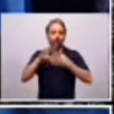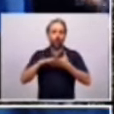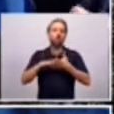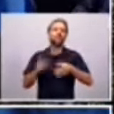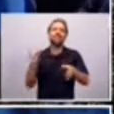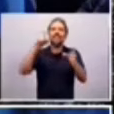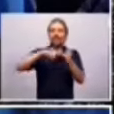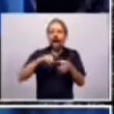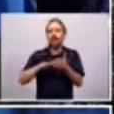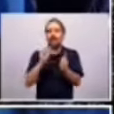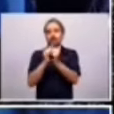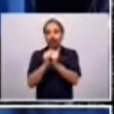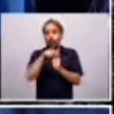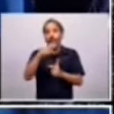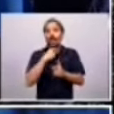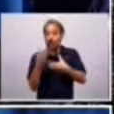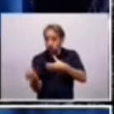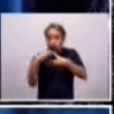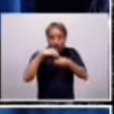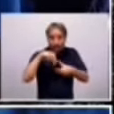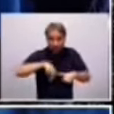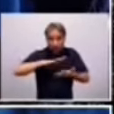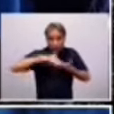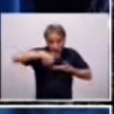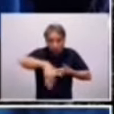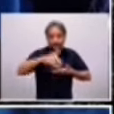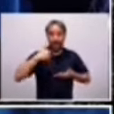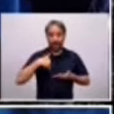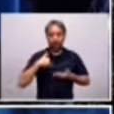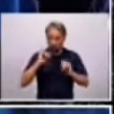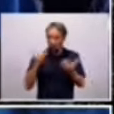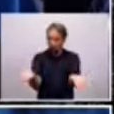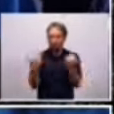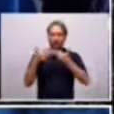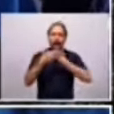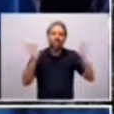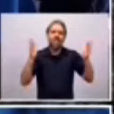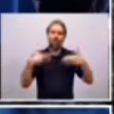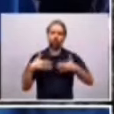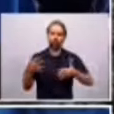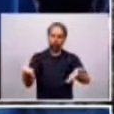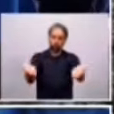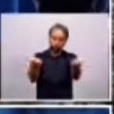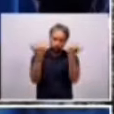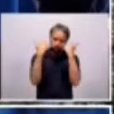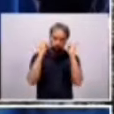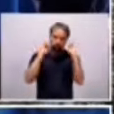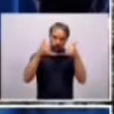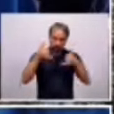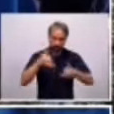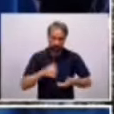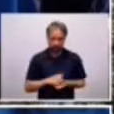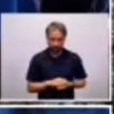de oposición, o están escondidos. Y yo lo digo porque reivindico la política, y como reivindico la